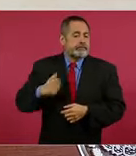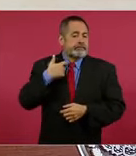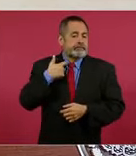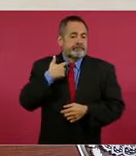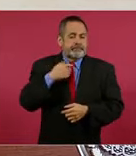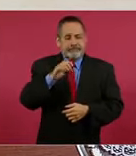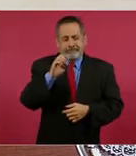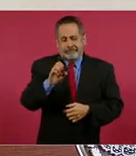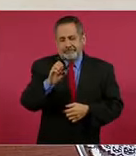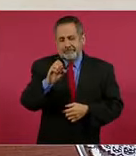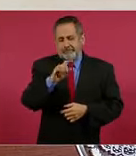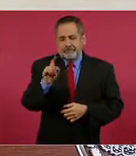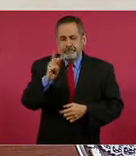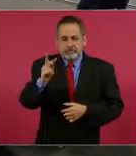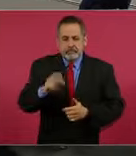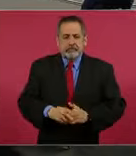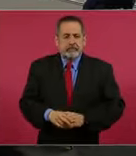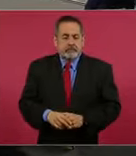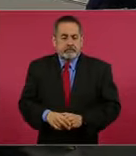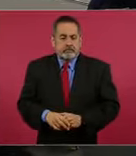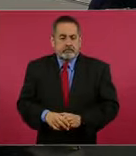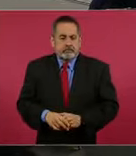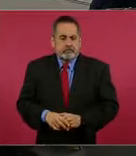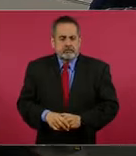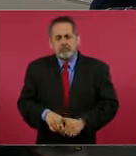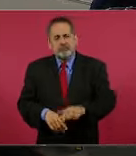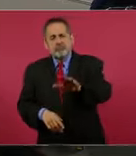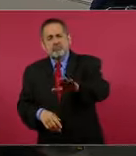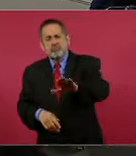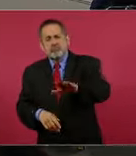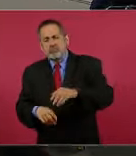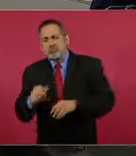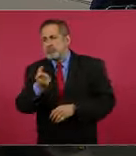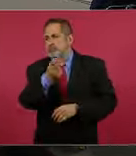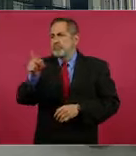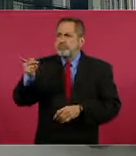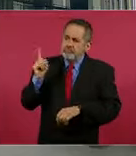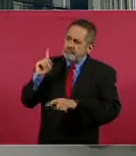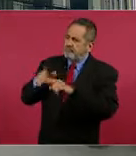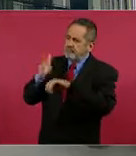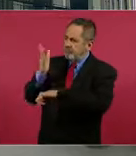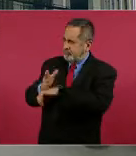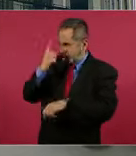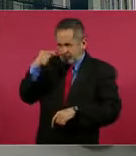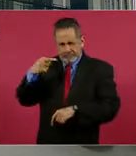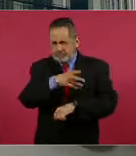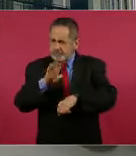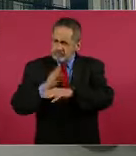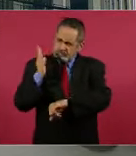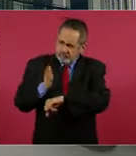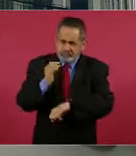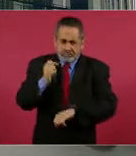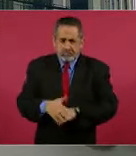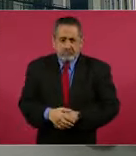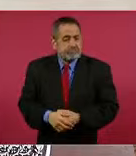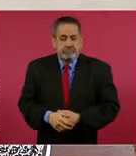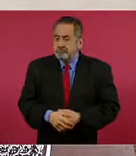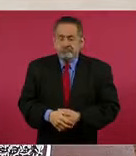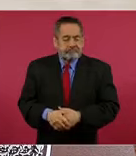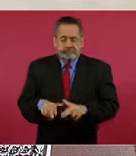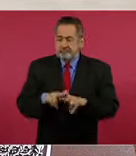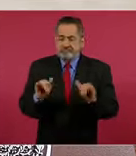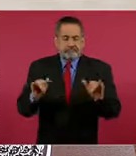¿Ha habido algún funcionario sancionado por esto? ¿Mande? ¿Ha habido algún subfuncionario? Nadie. Nadie. No.